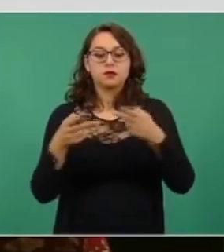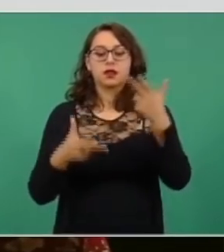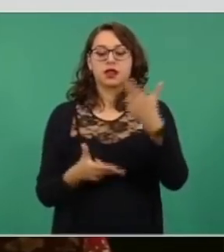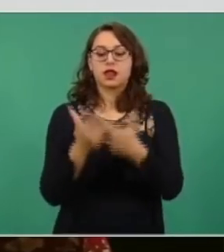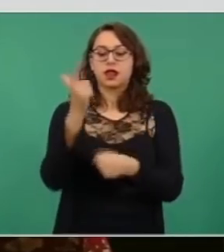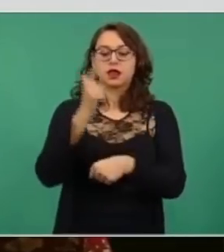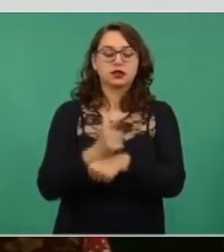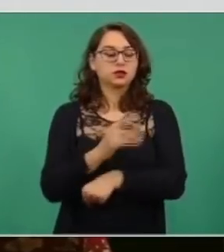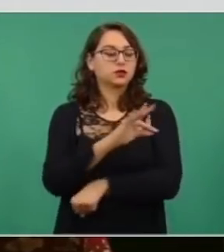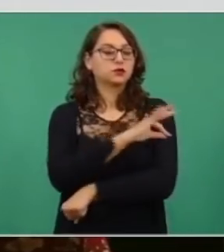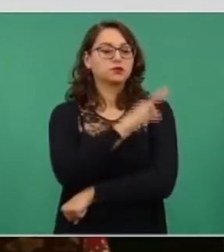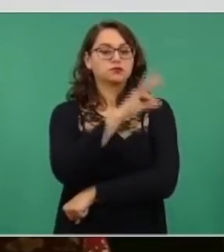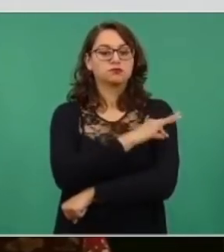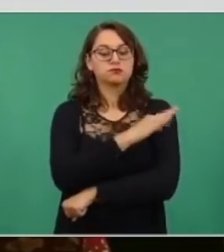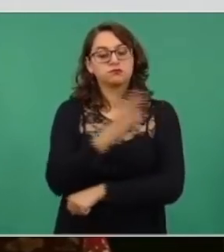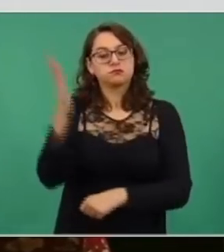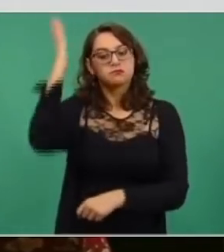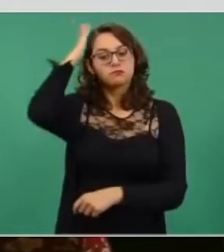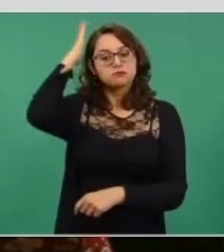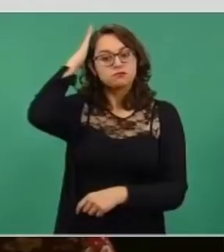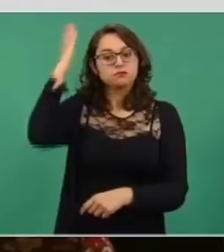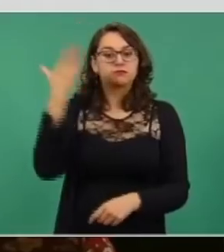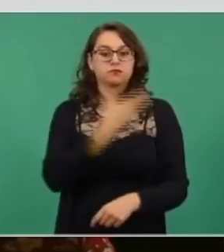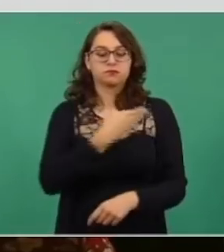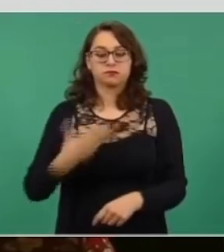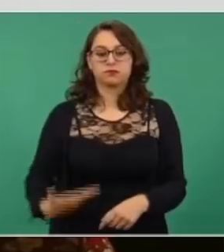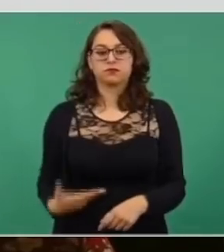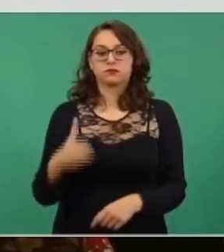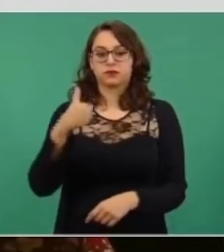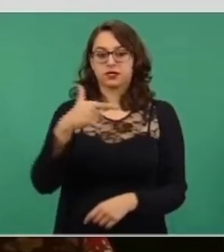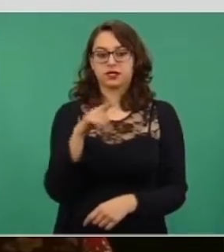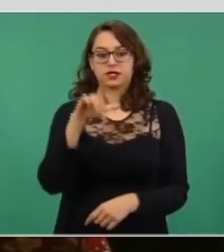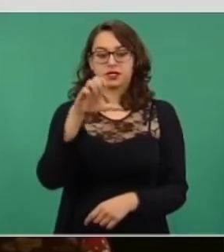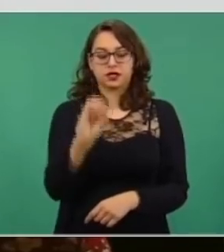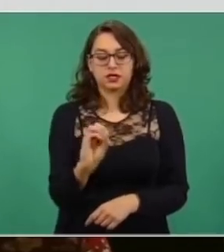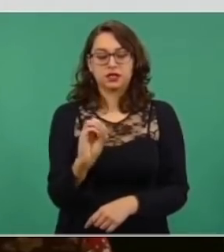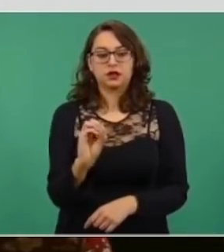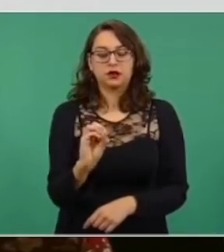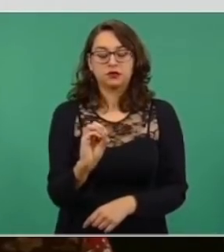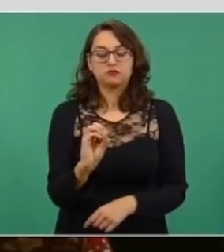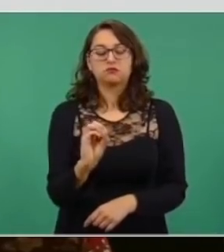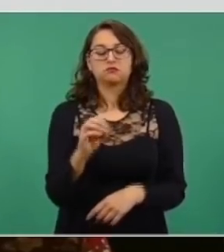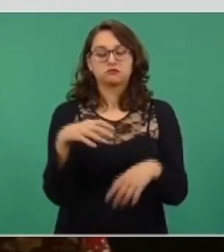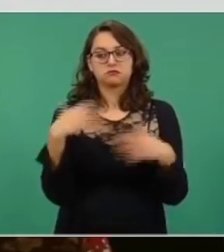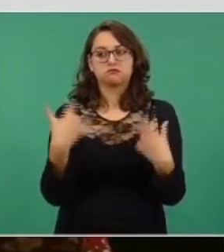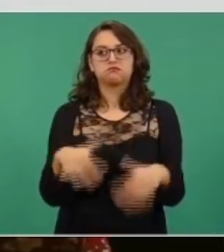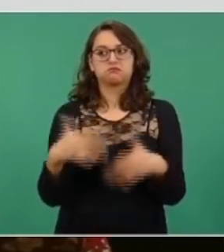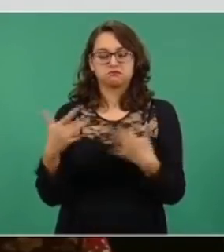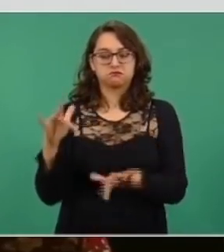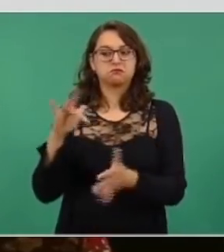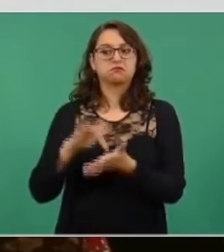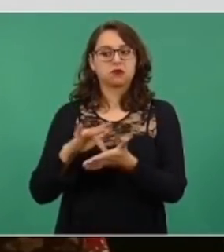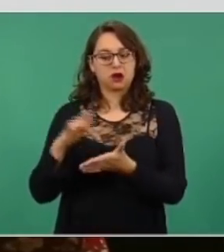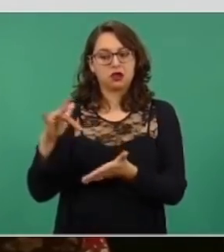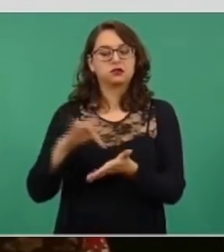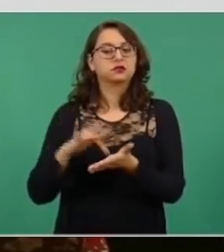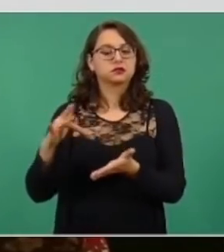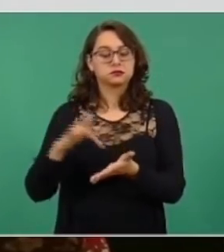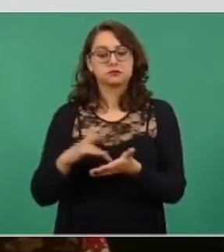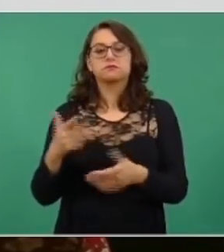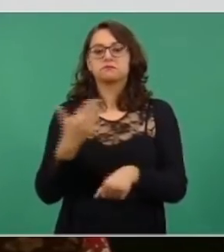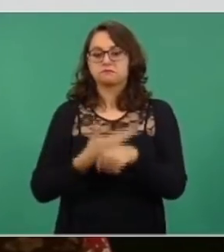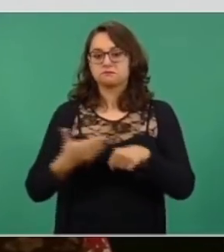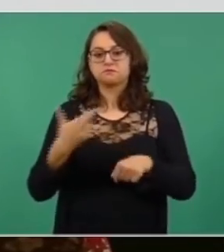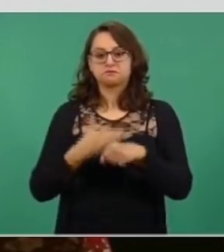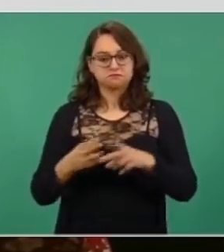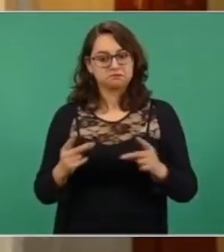que está encabezado por el presidente de México, el licenciado Andrés Manuel López Obrador, se pudieron hacer estas